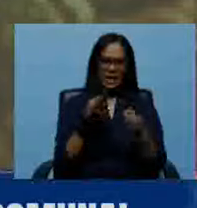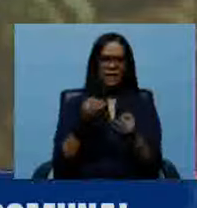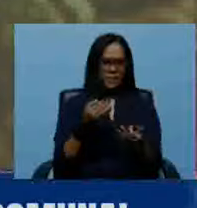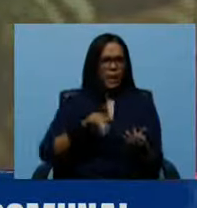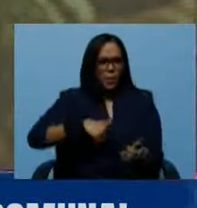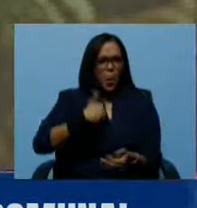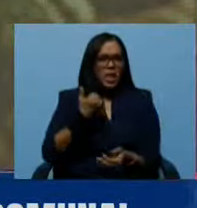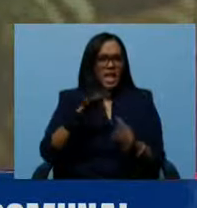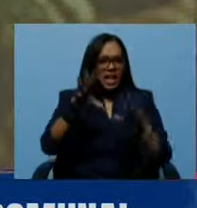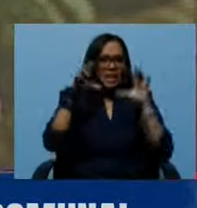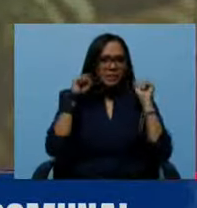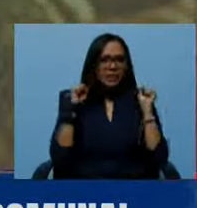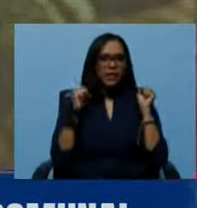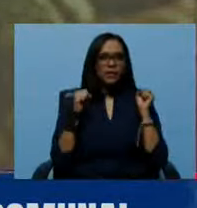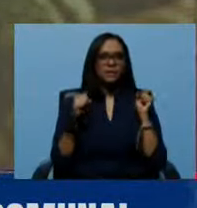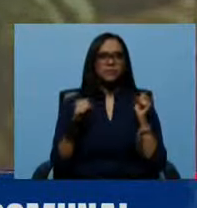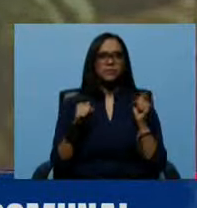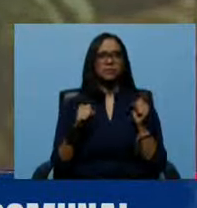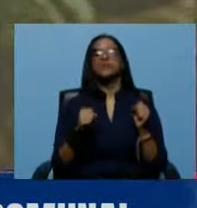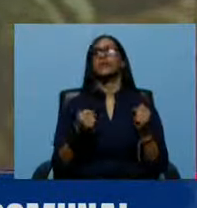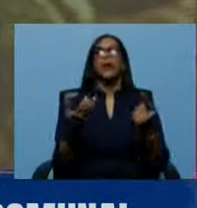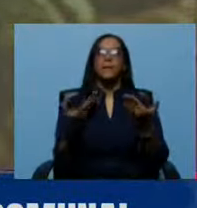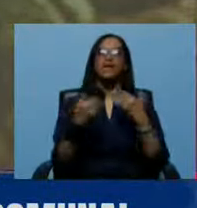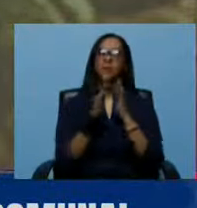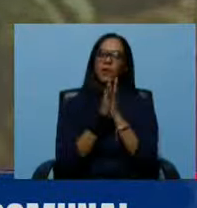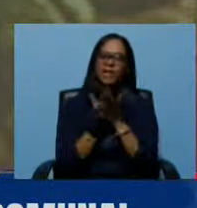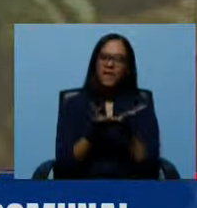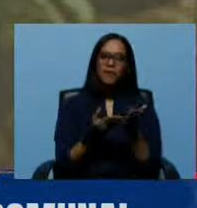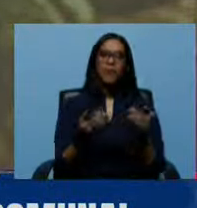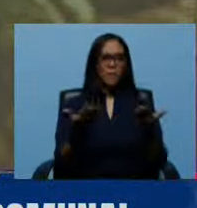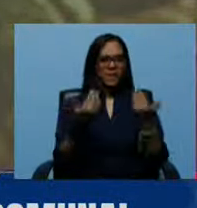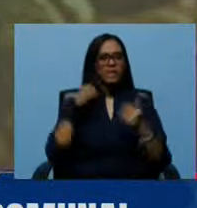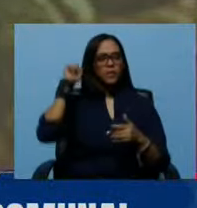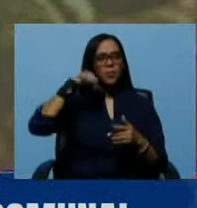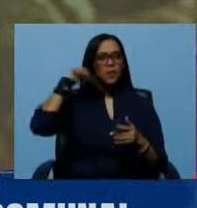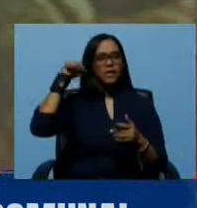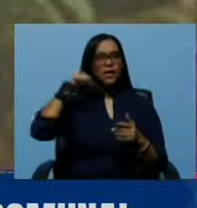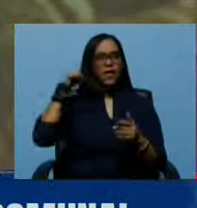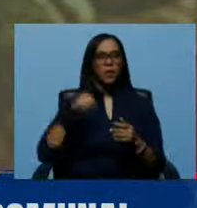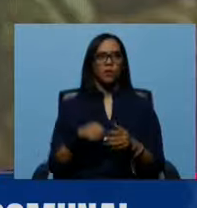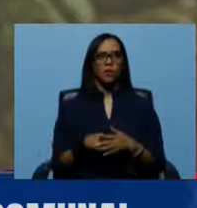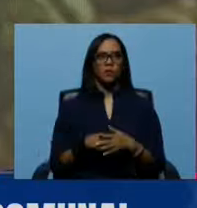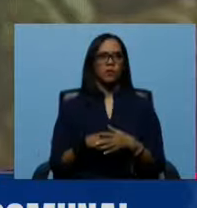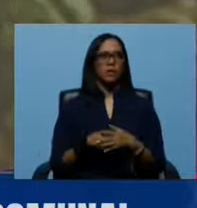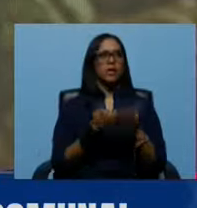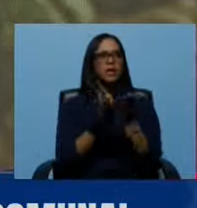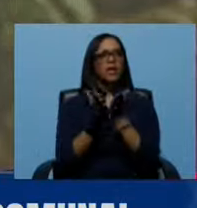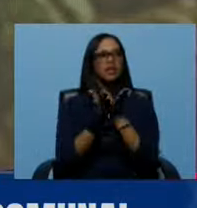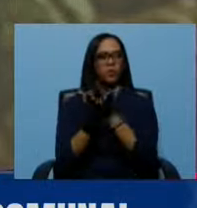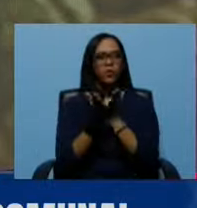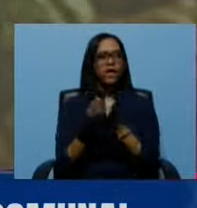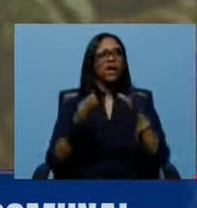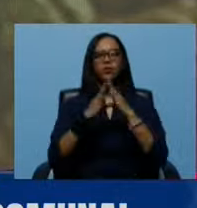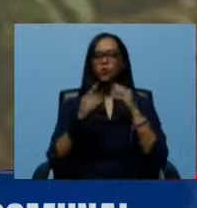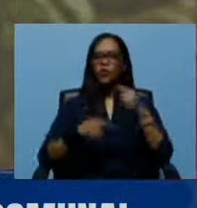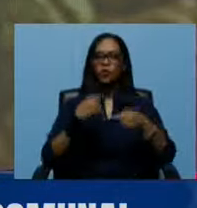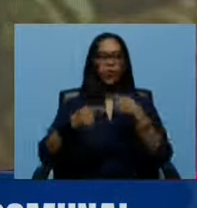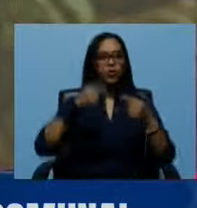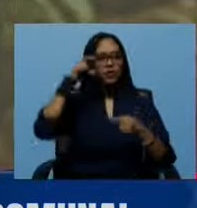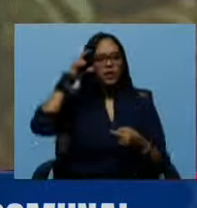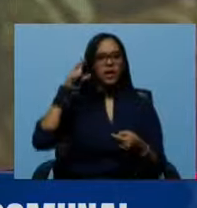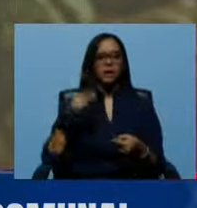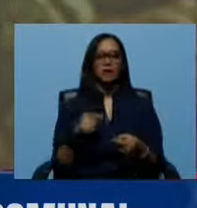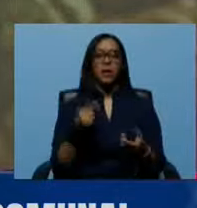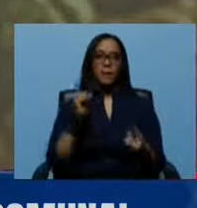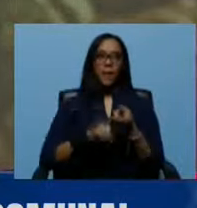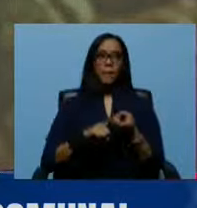entenderlo. Mándame un libro, mándame un video. Y estudiar todos los días, Silita